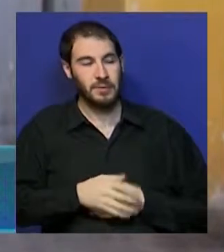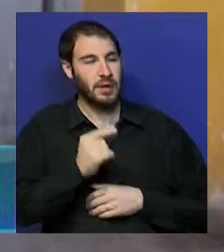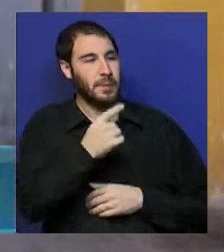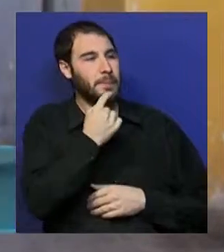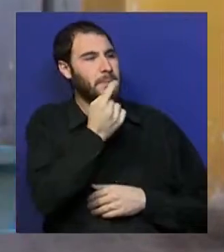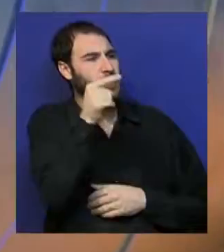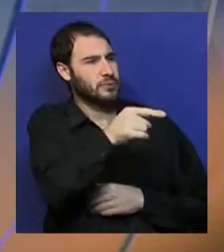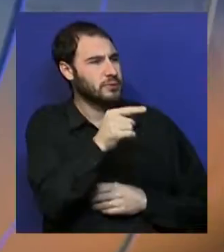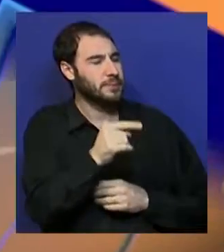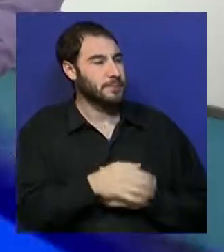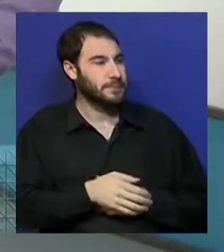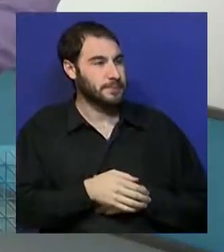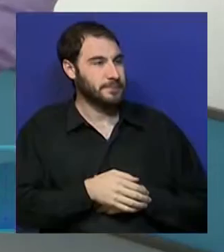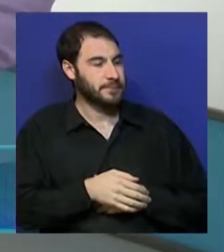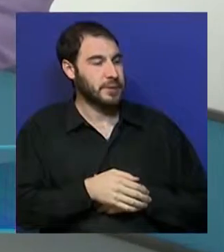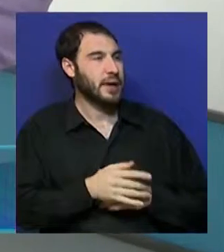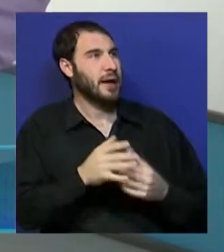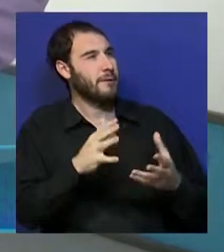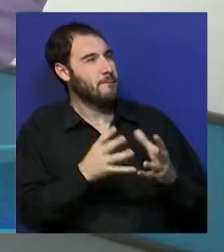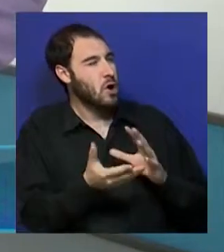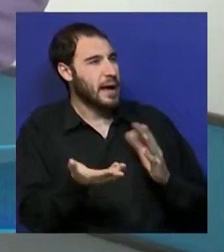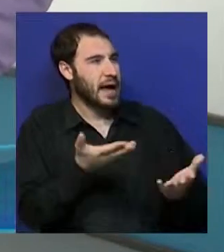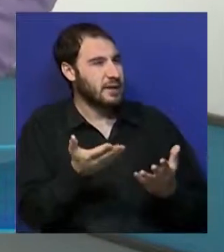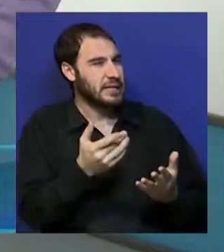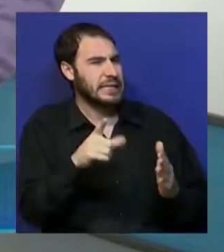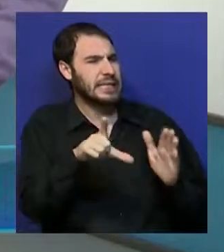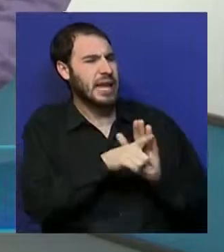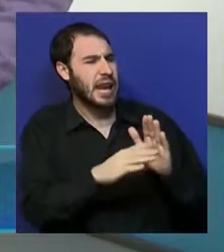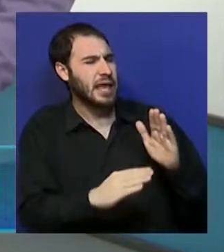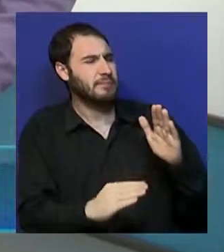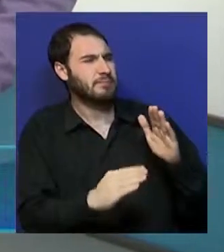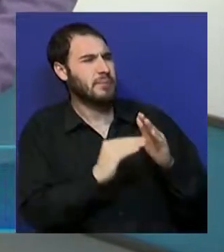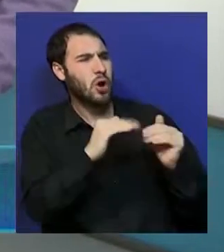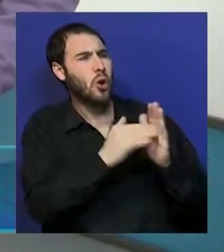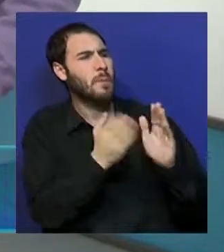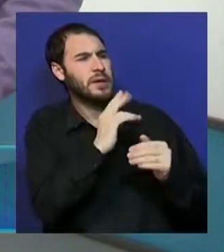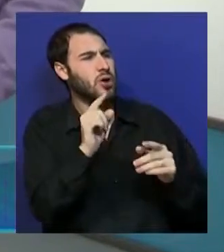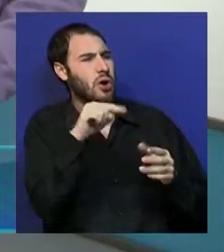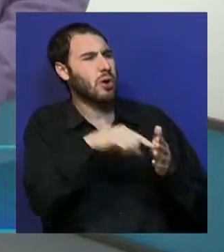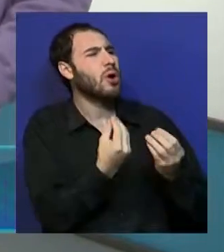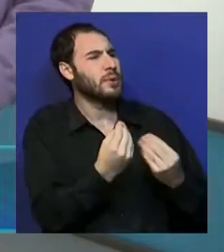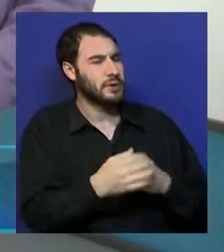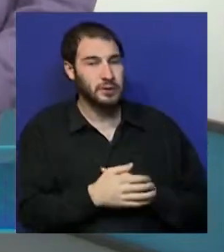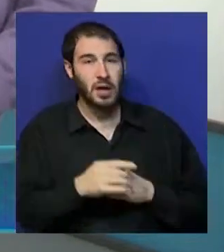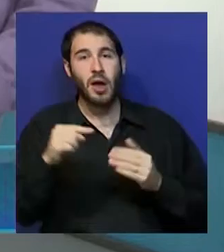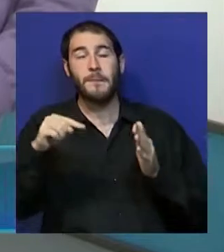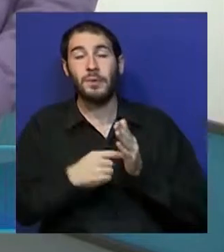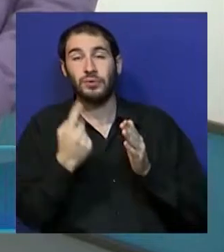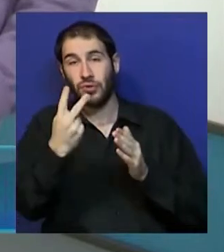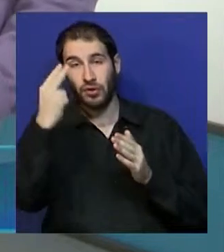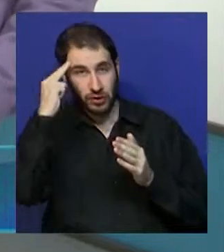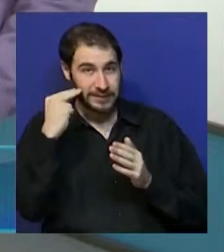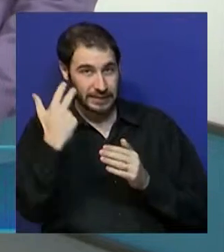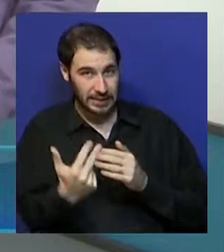Puntualmente, ¿en dónde de alguna manera se estaría violando un tratado internacional? ¿En caso de flagrancia o de repitencia? En el artículo